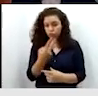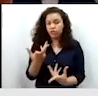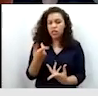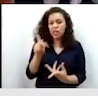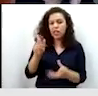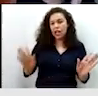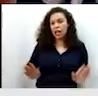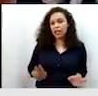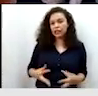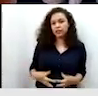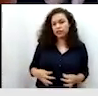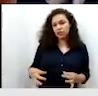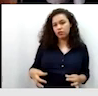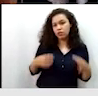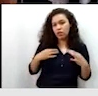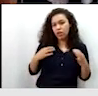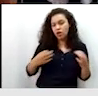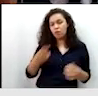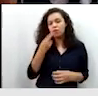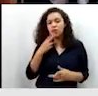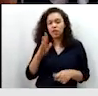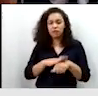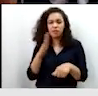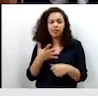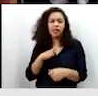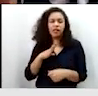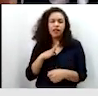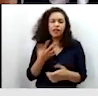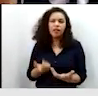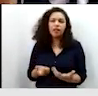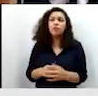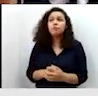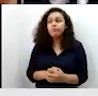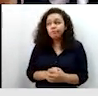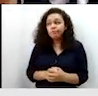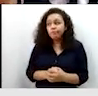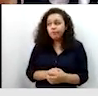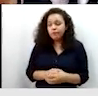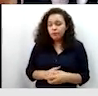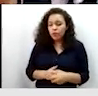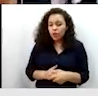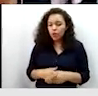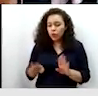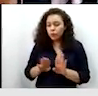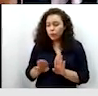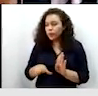ropa que estén utilizando y sobre todo si tiene, pues, ¿cómo se llama